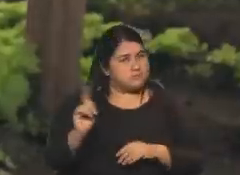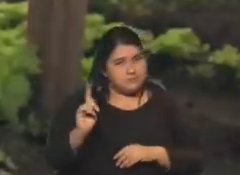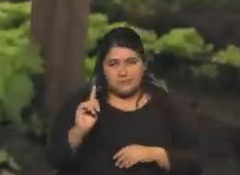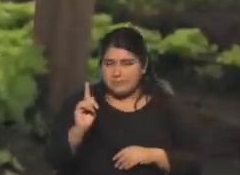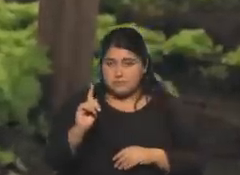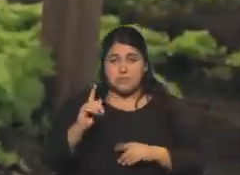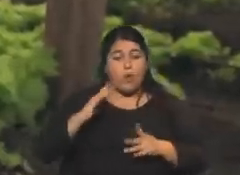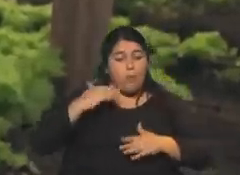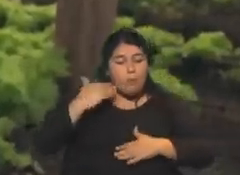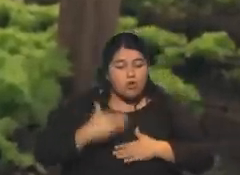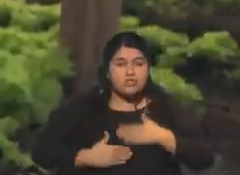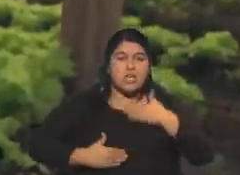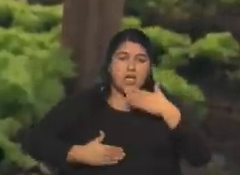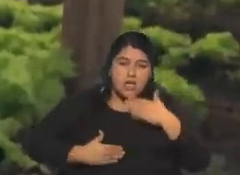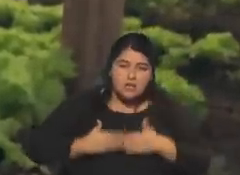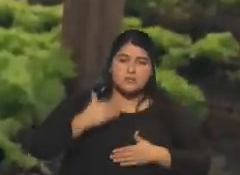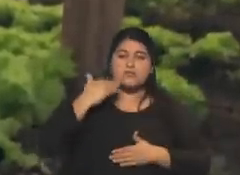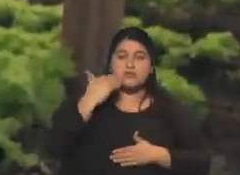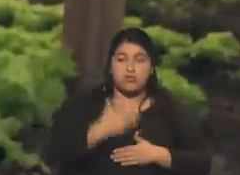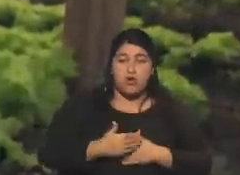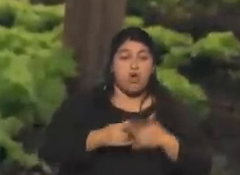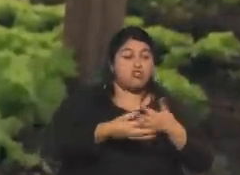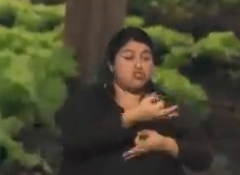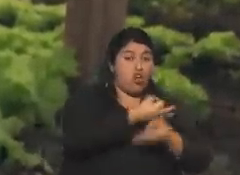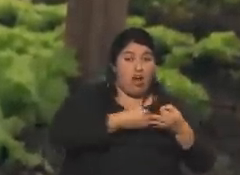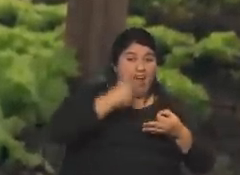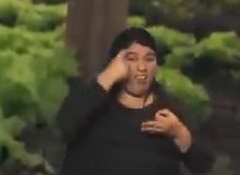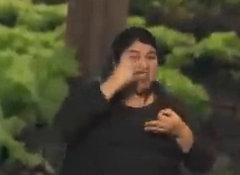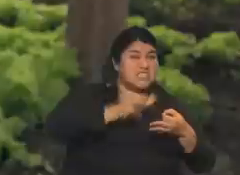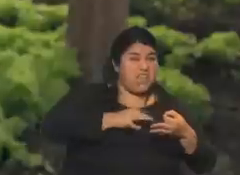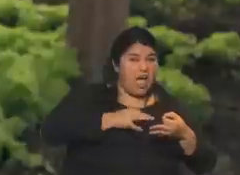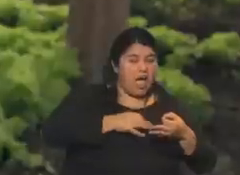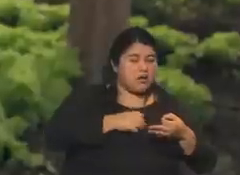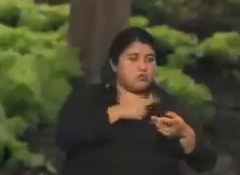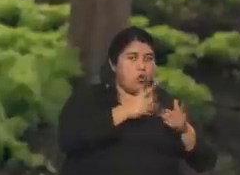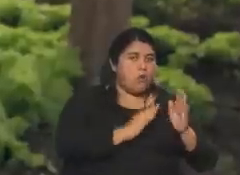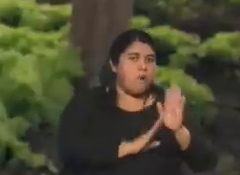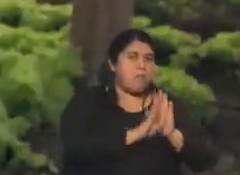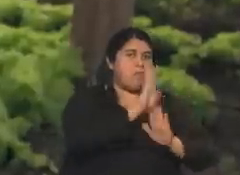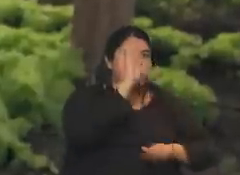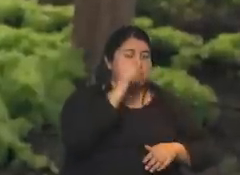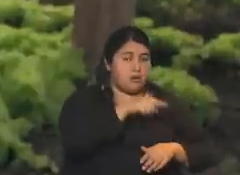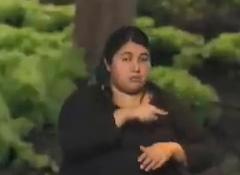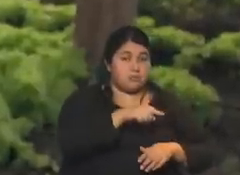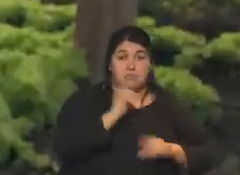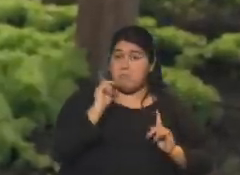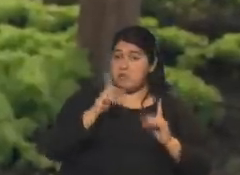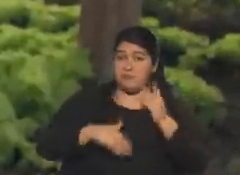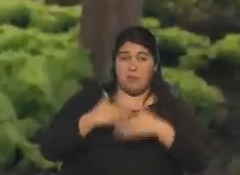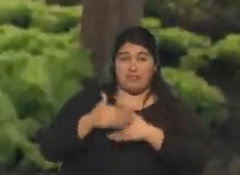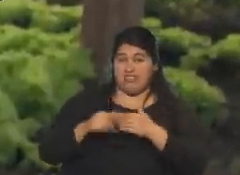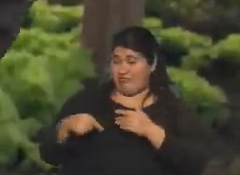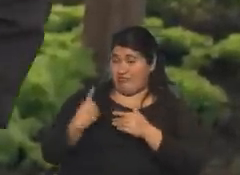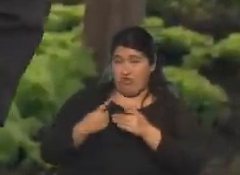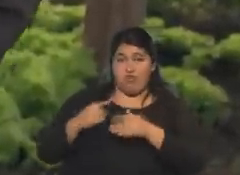es un proceso de transición. A la sojización le llevó 10 años hasta que se impuso sobre la chacra mixta. El mismo proceso va a llevar esta forma